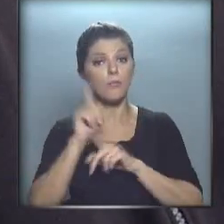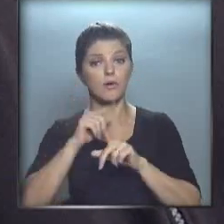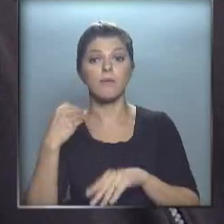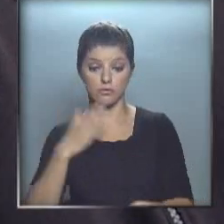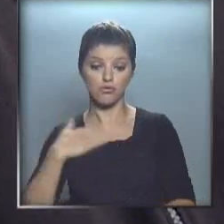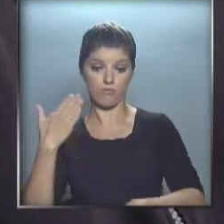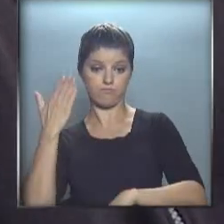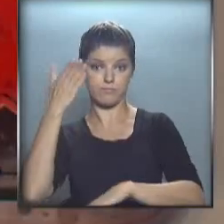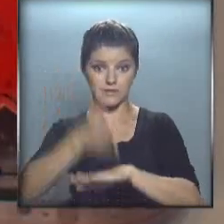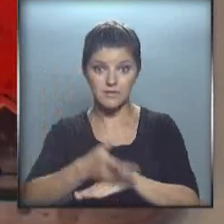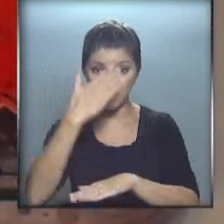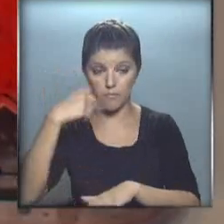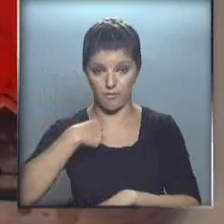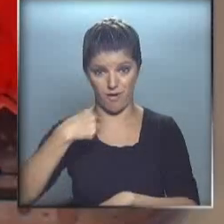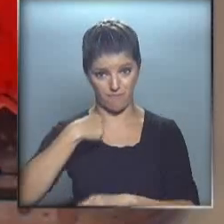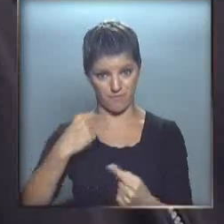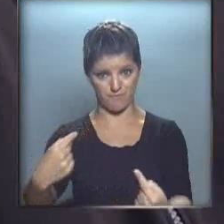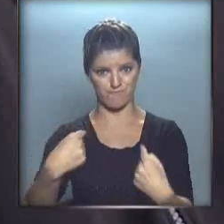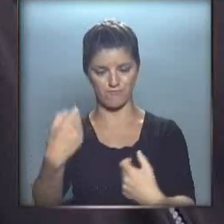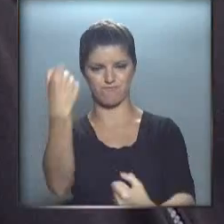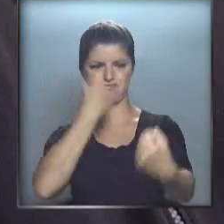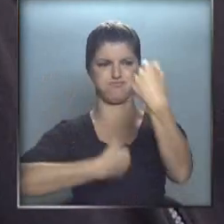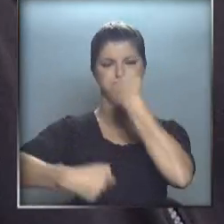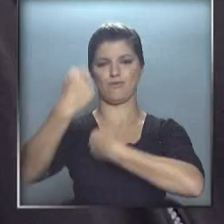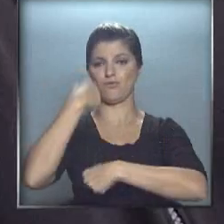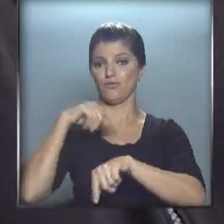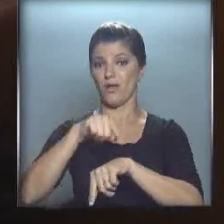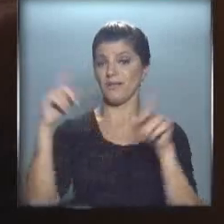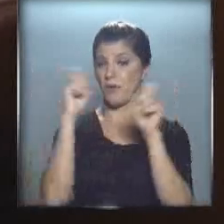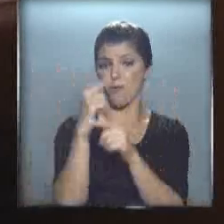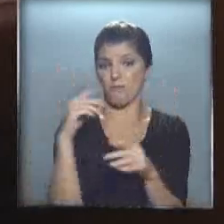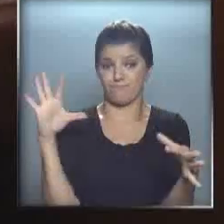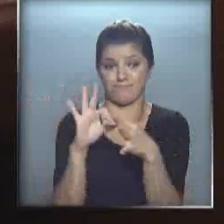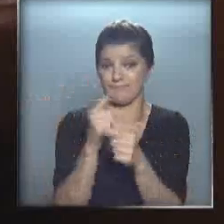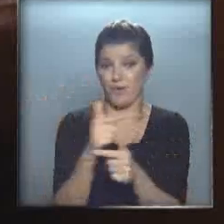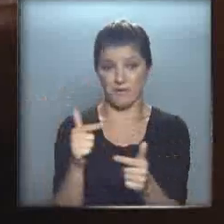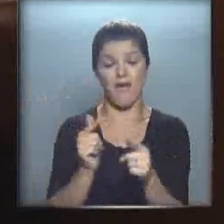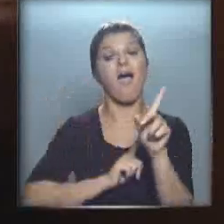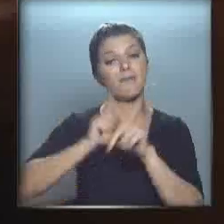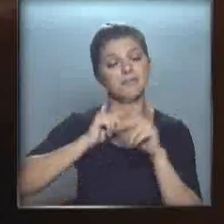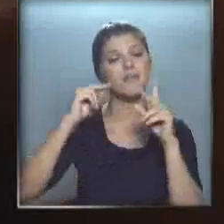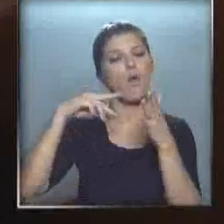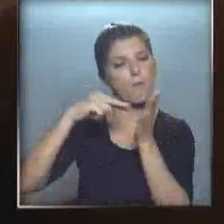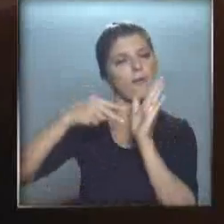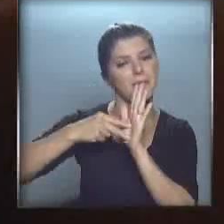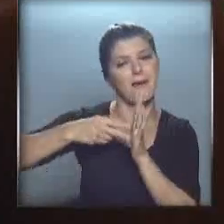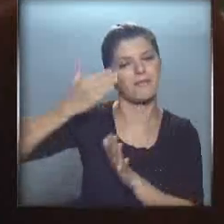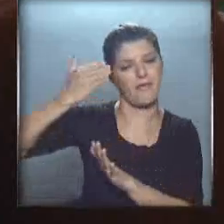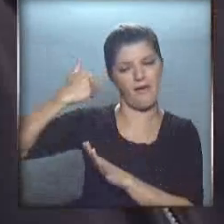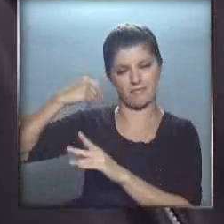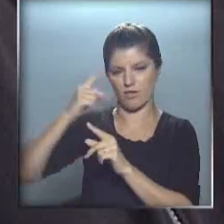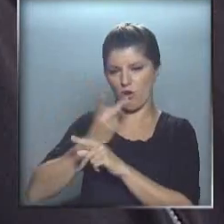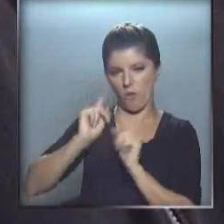se mete y después se la termina ligando uno y no tenía nada que ver en el problema. A veces los problemas ya vienen de... entre